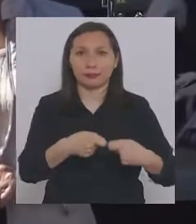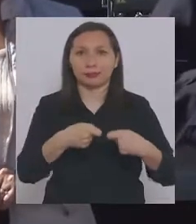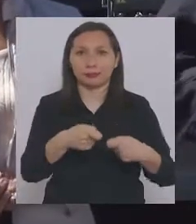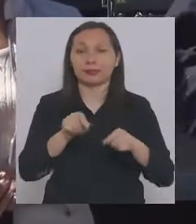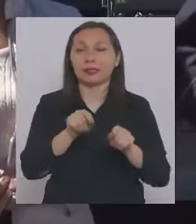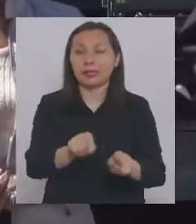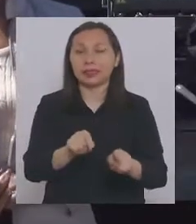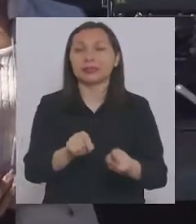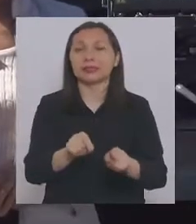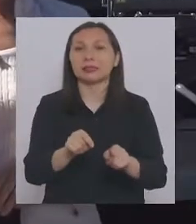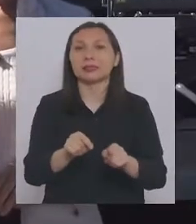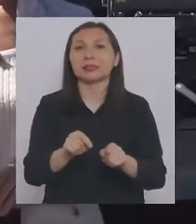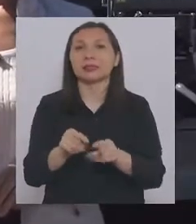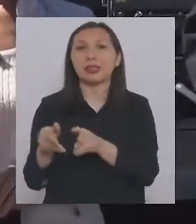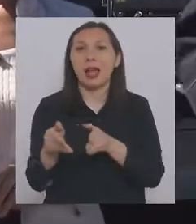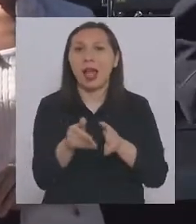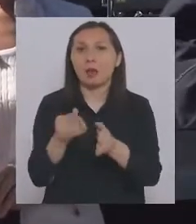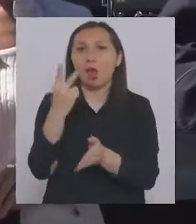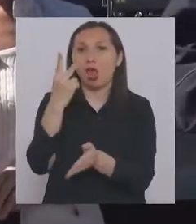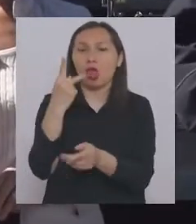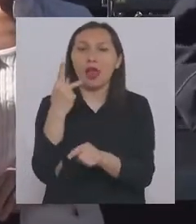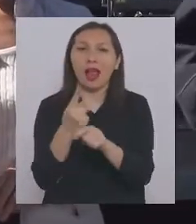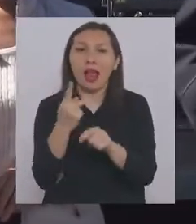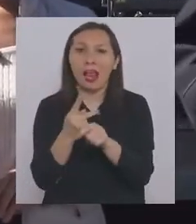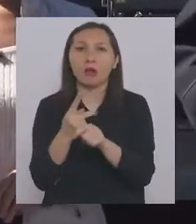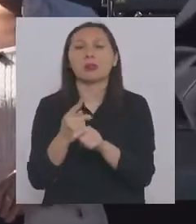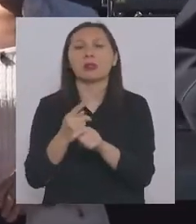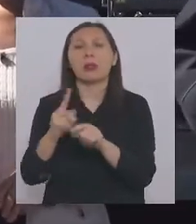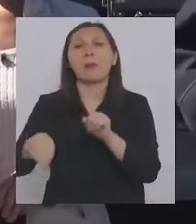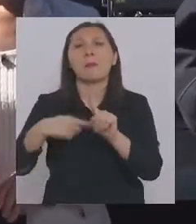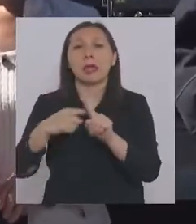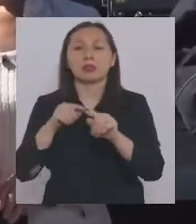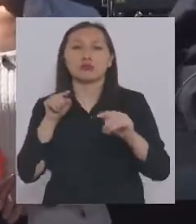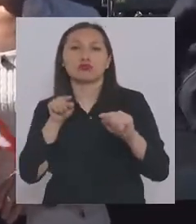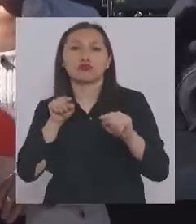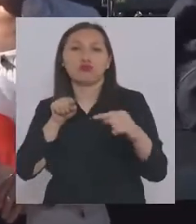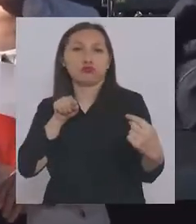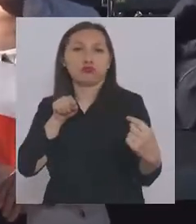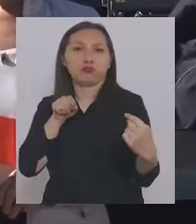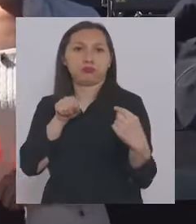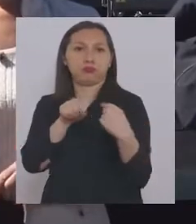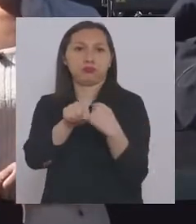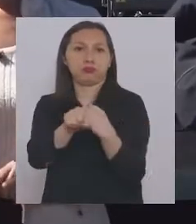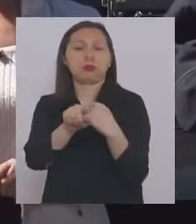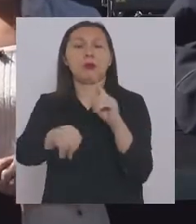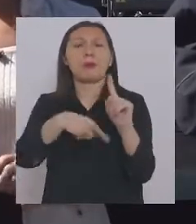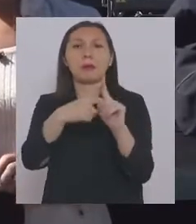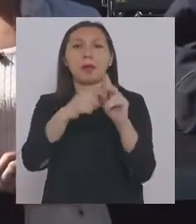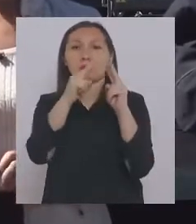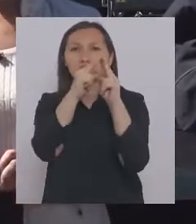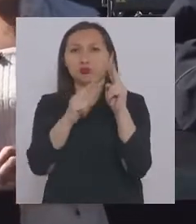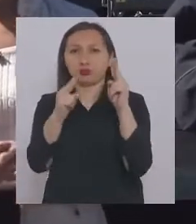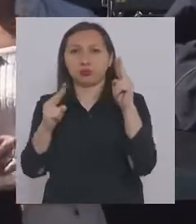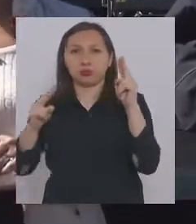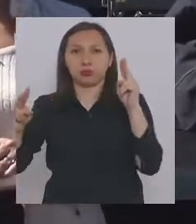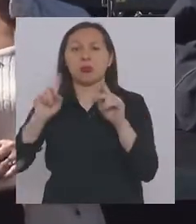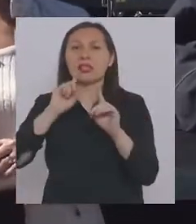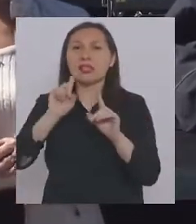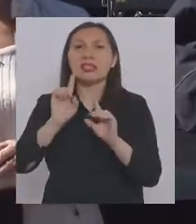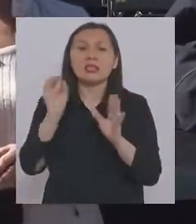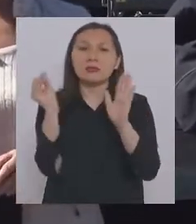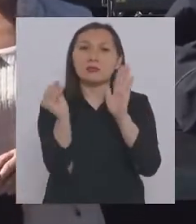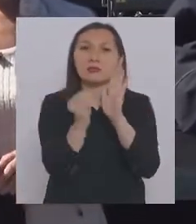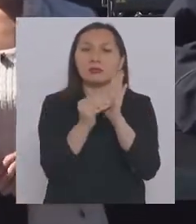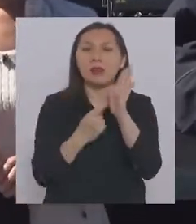cierto, un viaducto de 2 kilómetros de largo con 2 vías férreas electrificadas y que ya tiene calificación ambiental, y